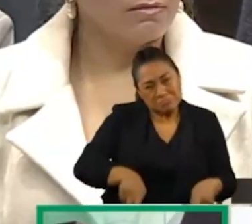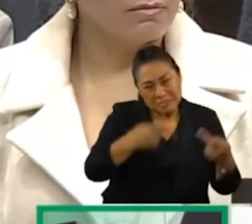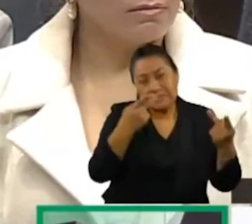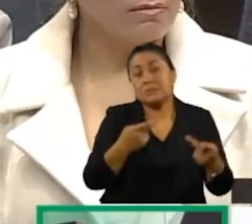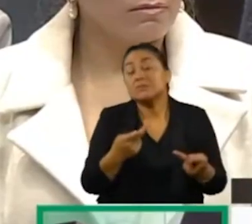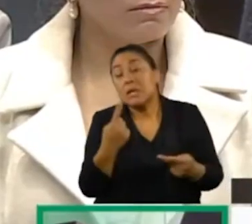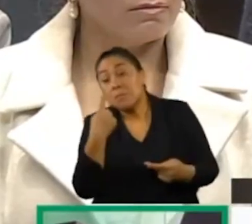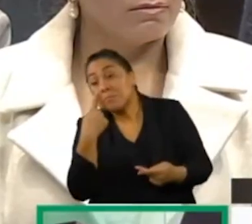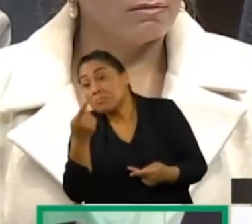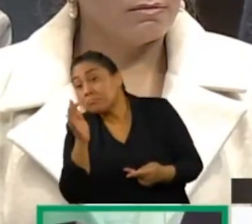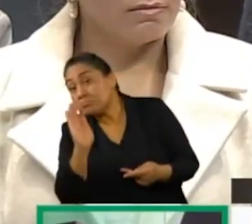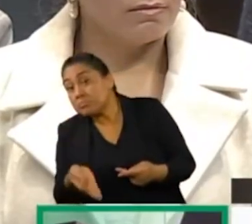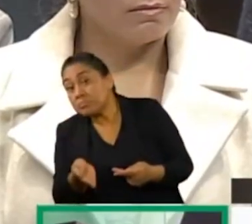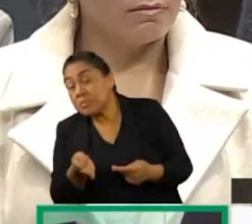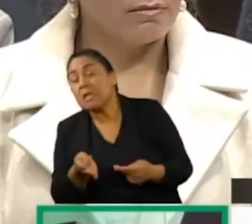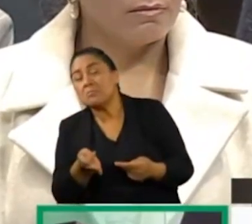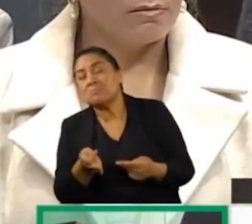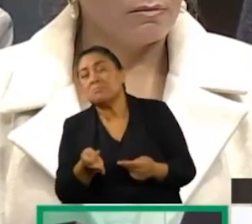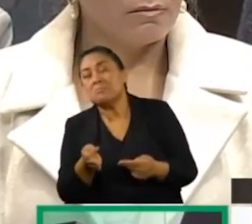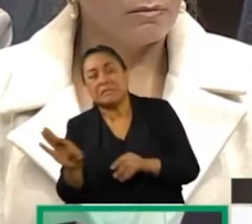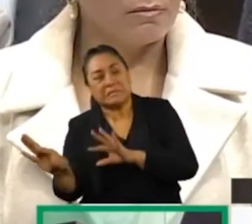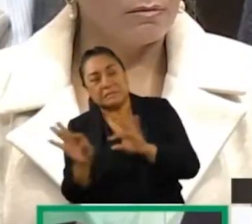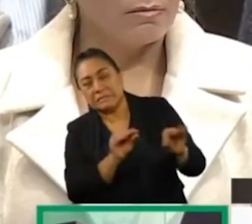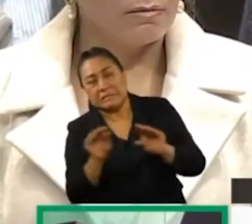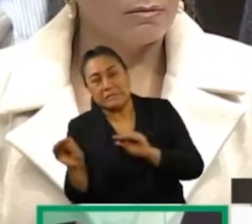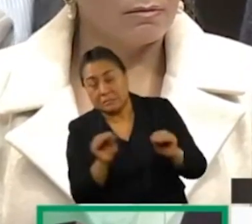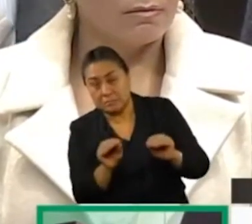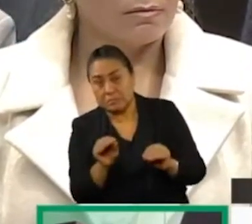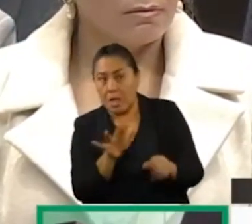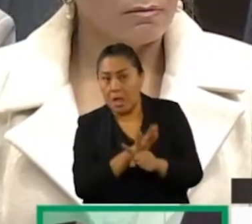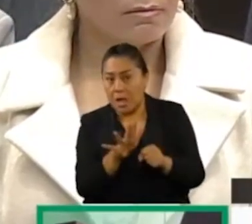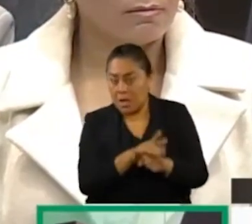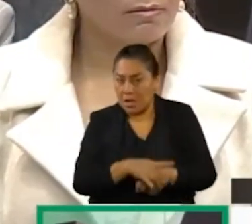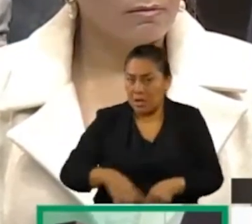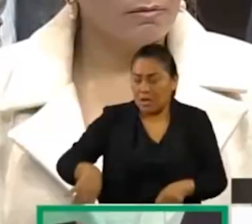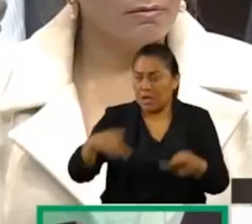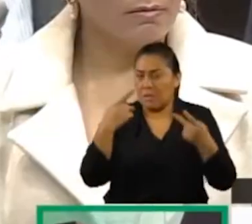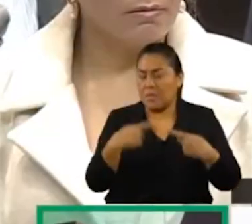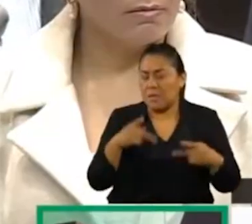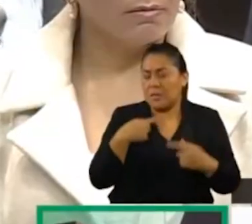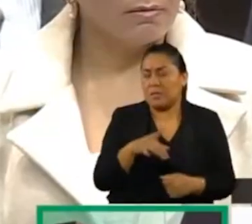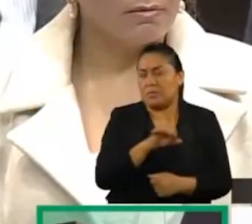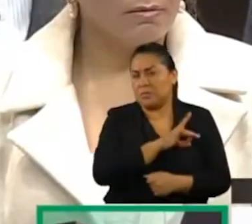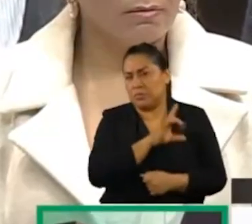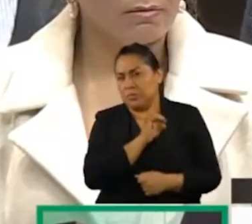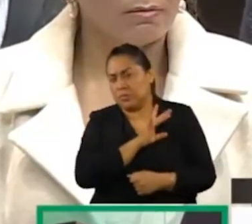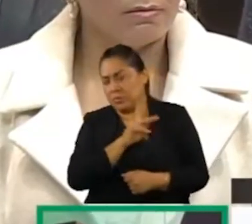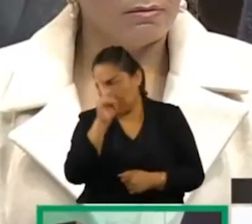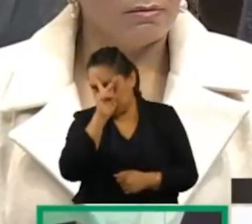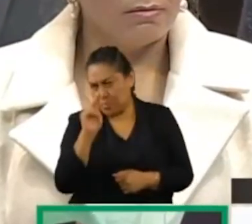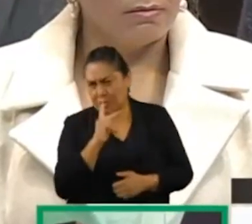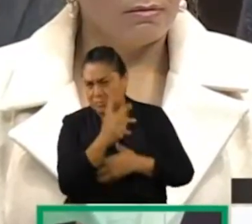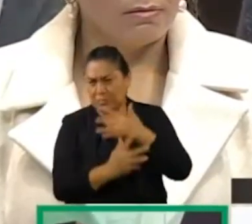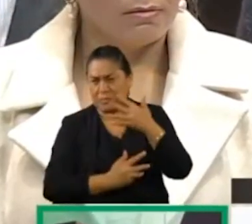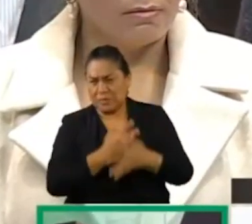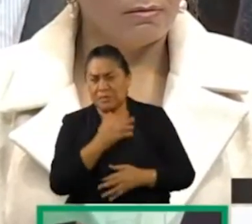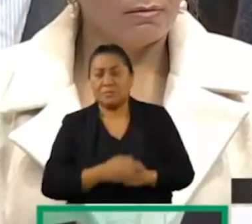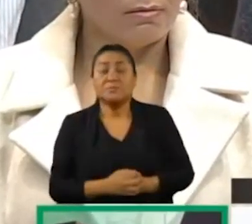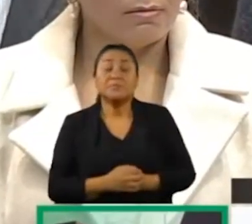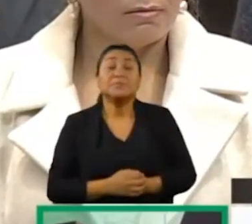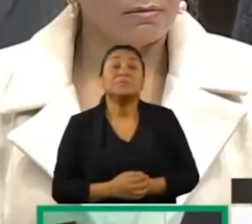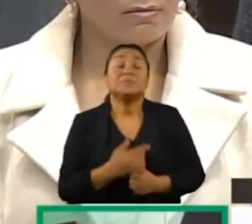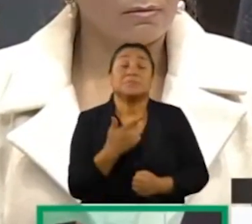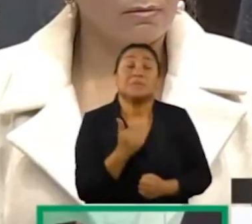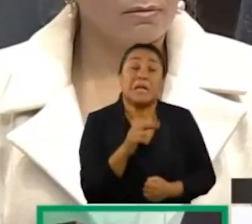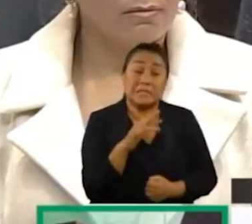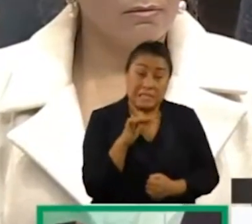al mejor postor, mientras los ciudadanos vivían secuestrados por la violencia. García Luna está